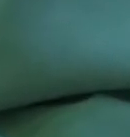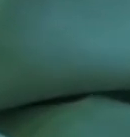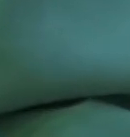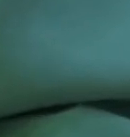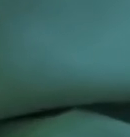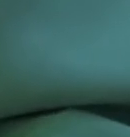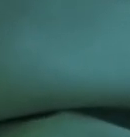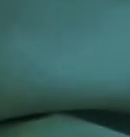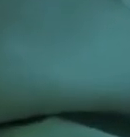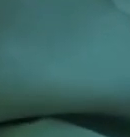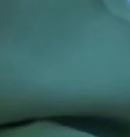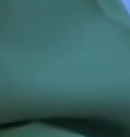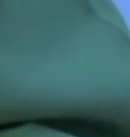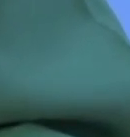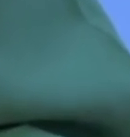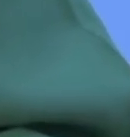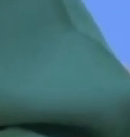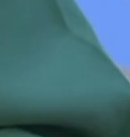nucanchimama,